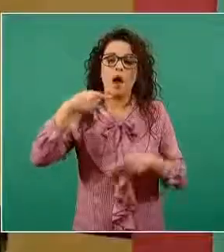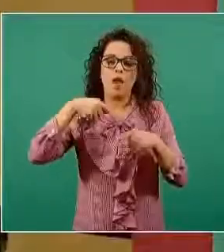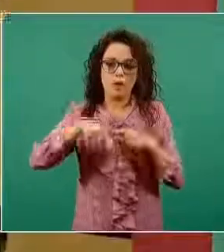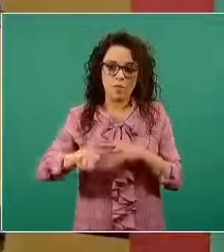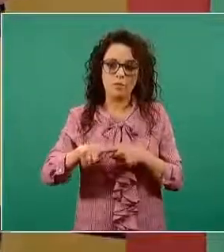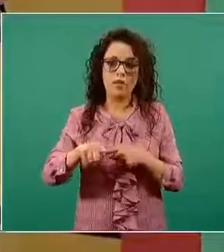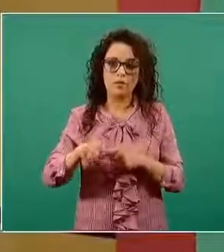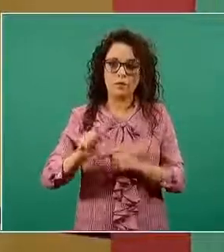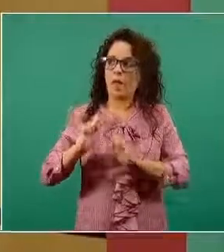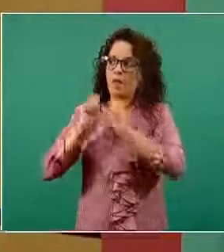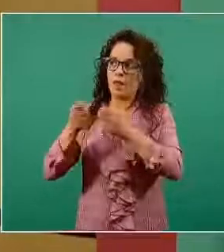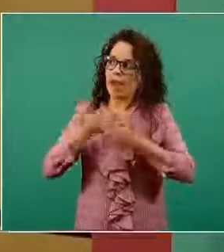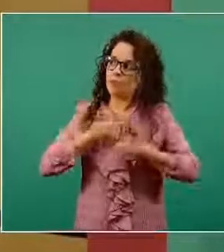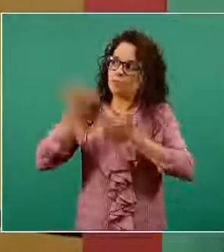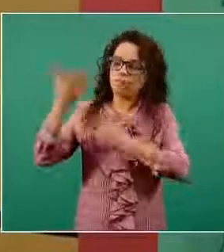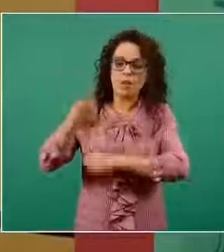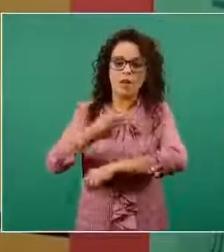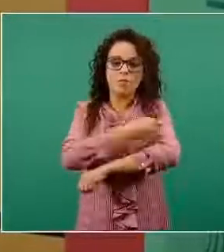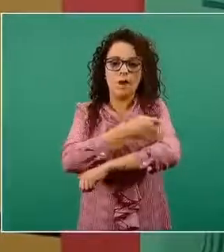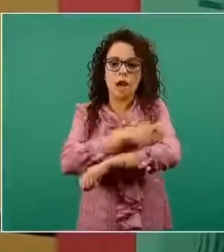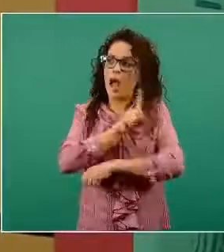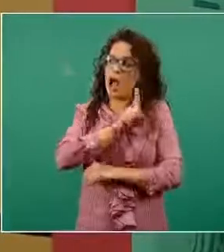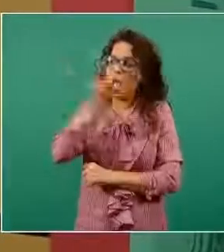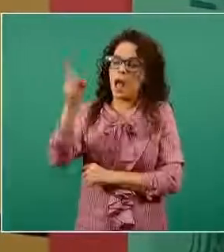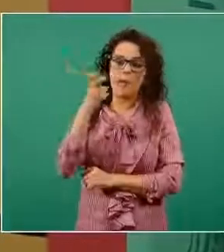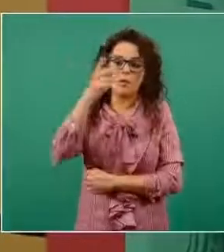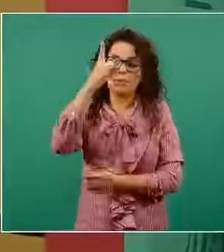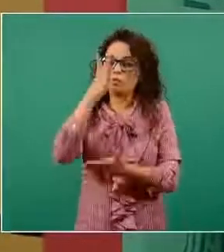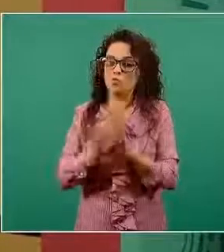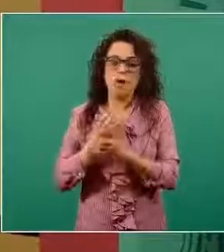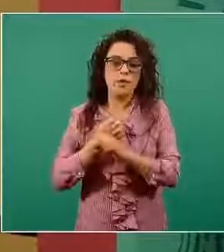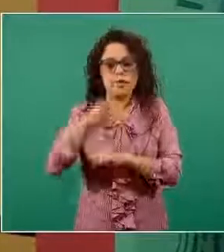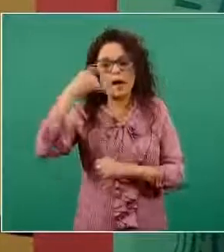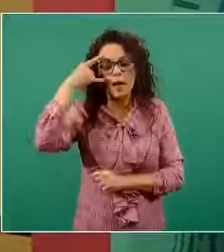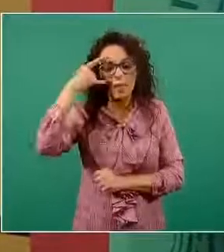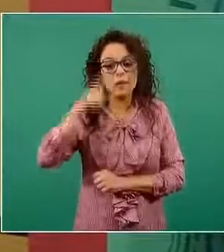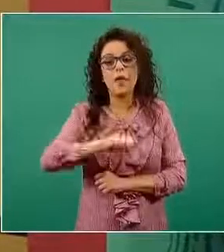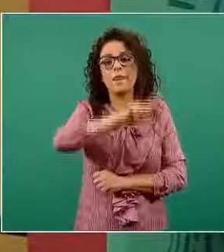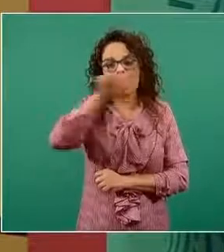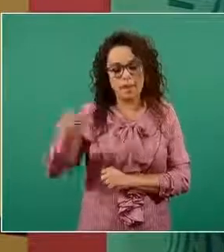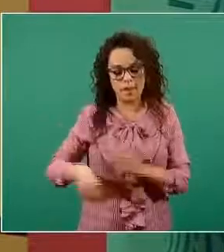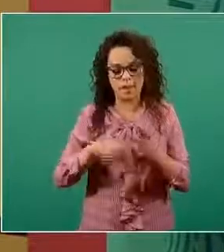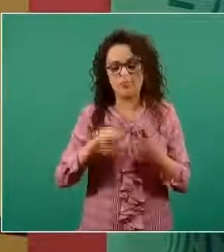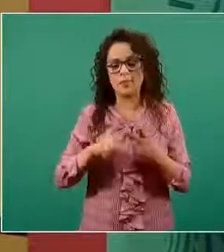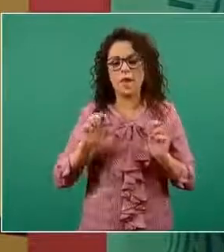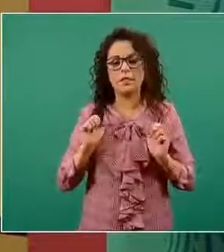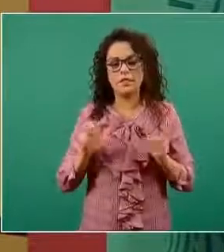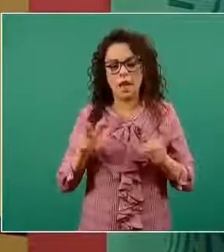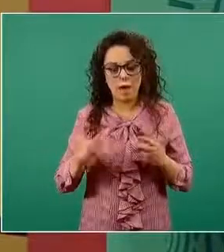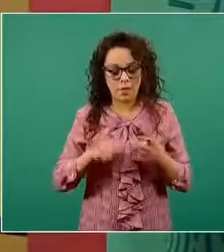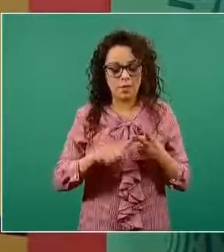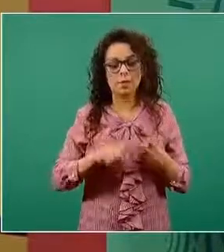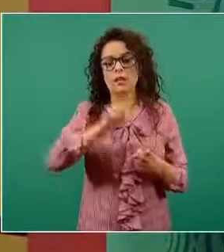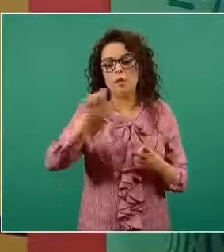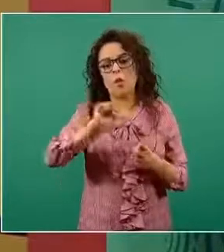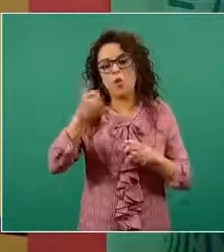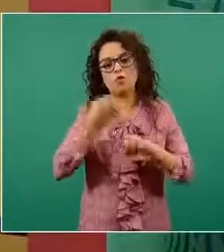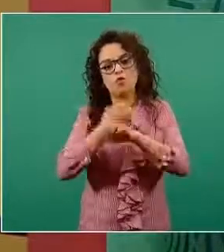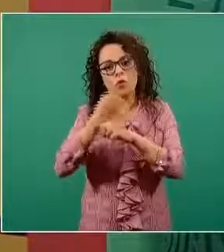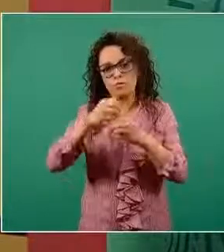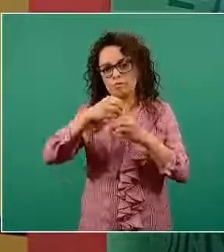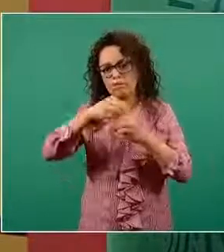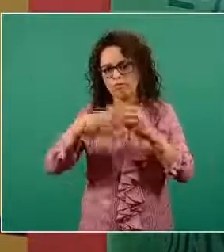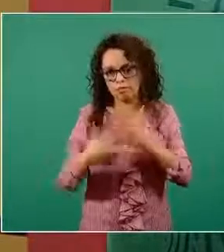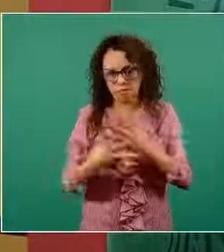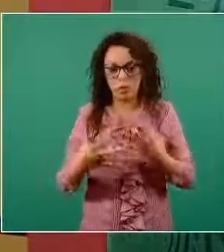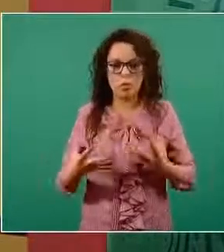al personal educativo solamente en el estado de Campeche. Después se sumó el estado de Chiapas, después se sumaron varias otras entidades y en